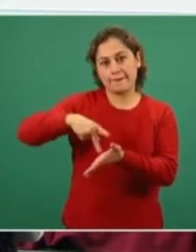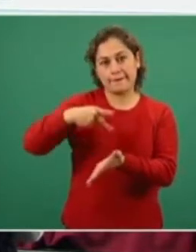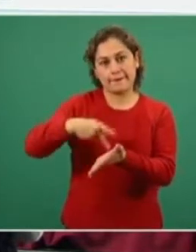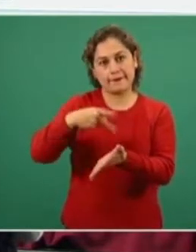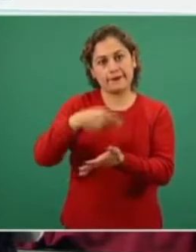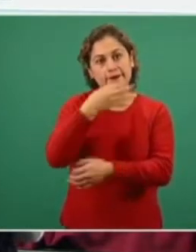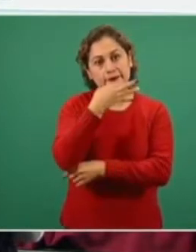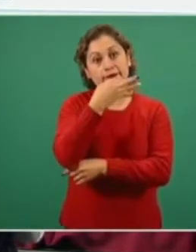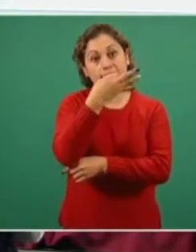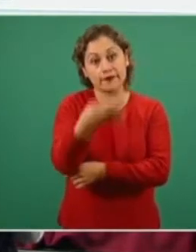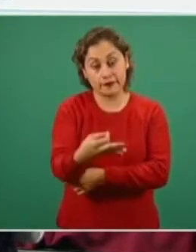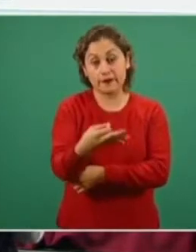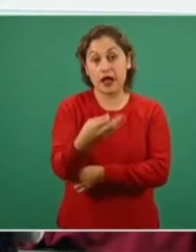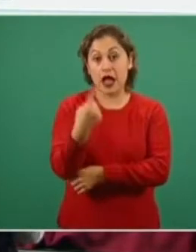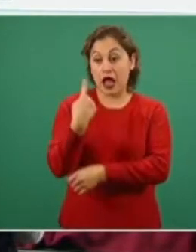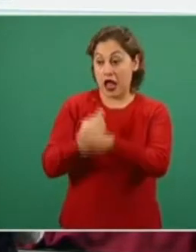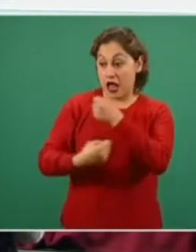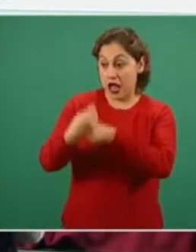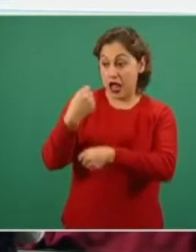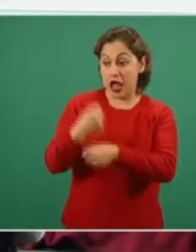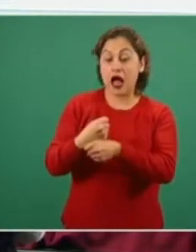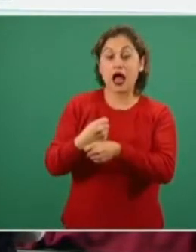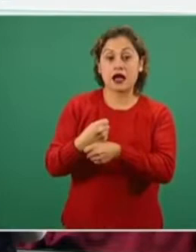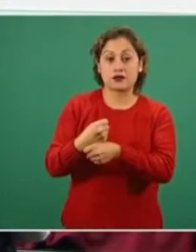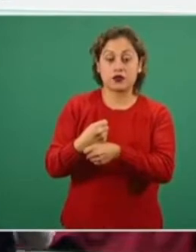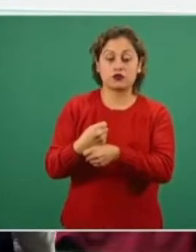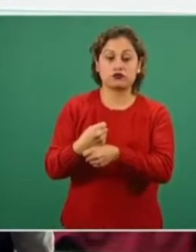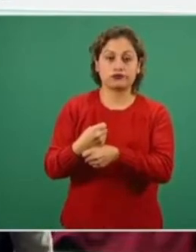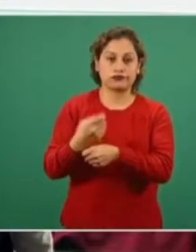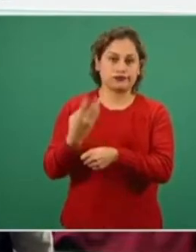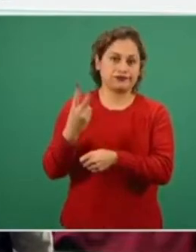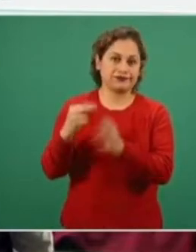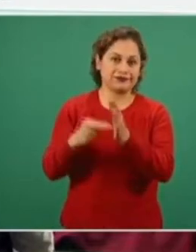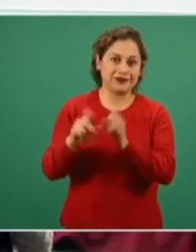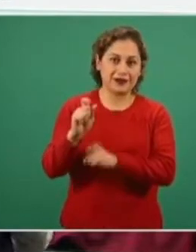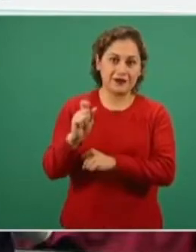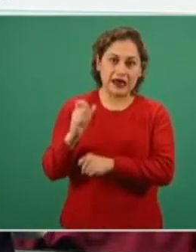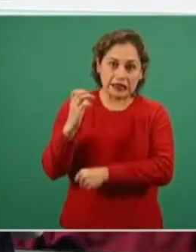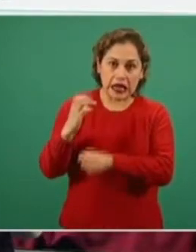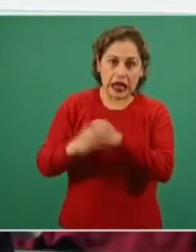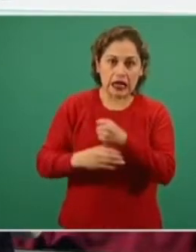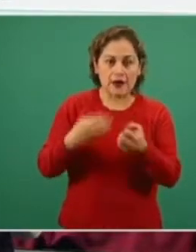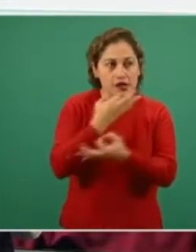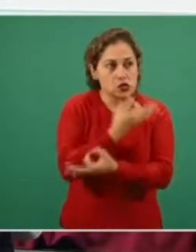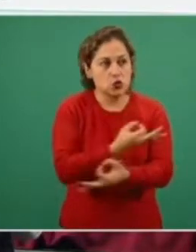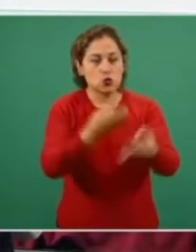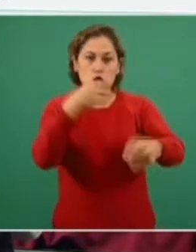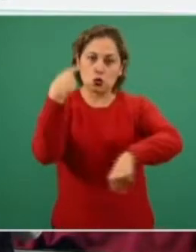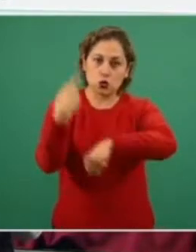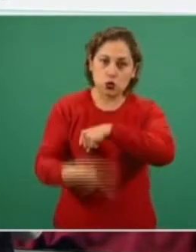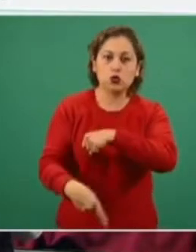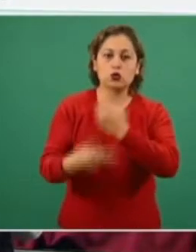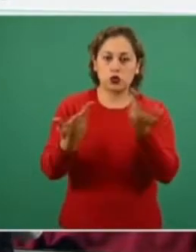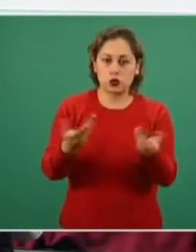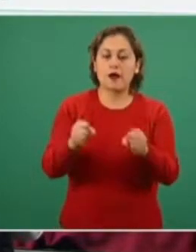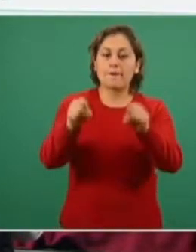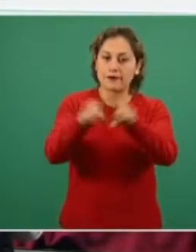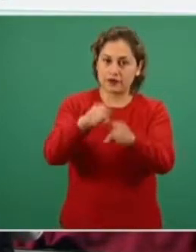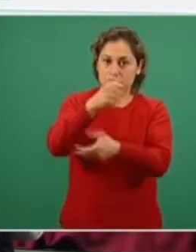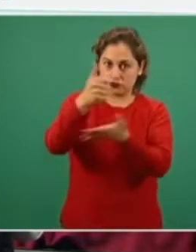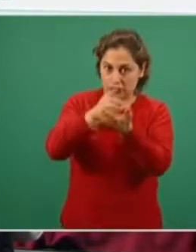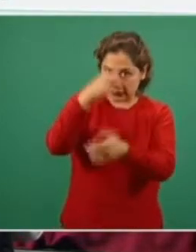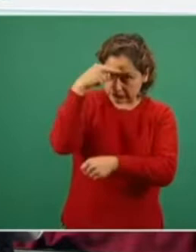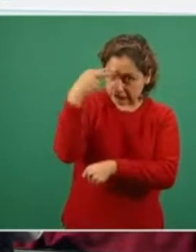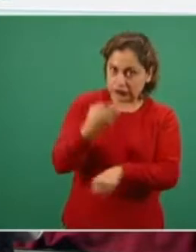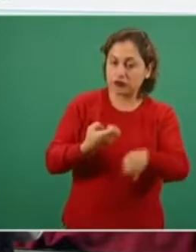así cerramos el año y así empezamos este año con reuniones diarias en todo el sector, en Ciudad de México, en el Valle de la Ciudad de